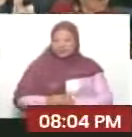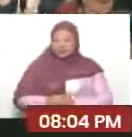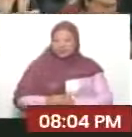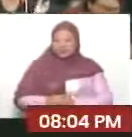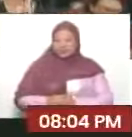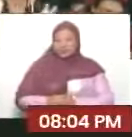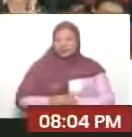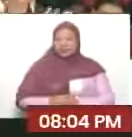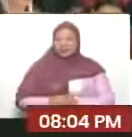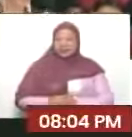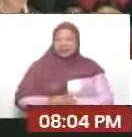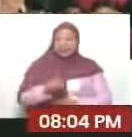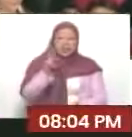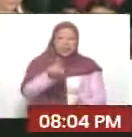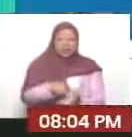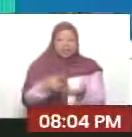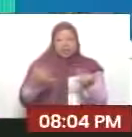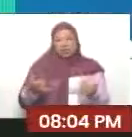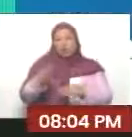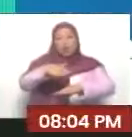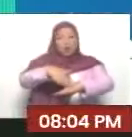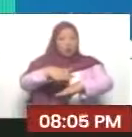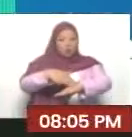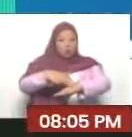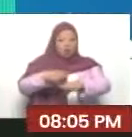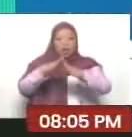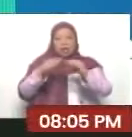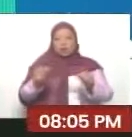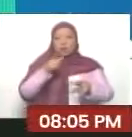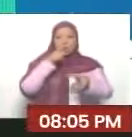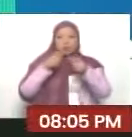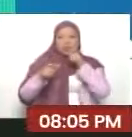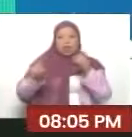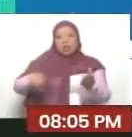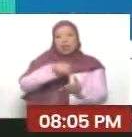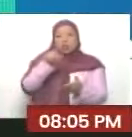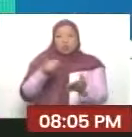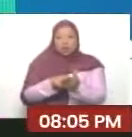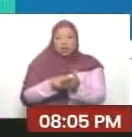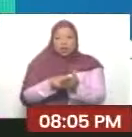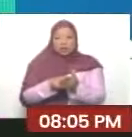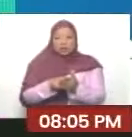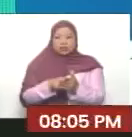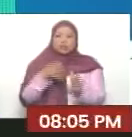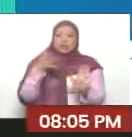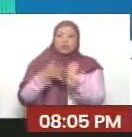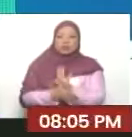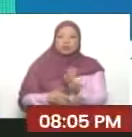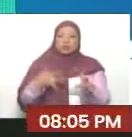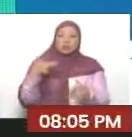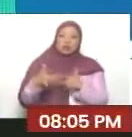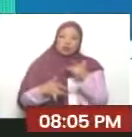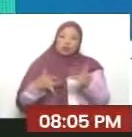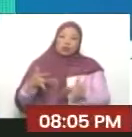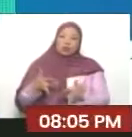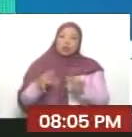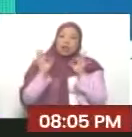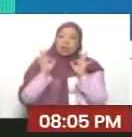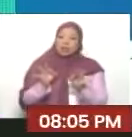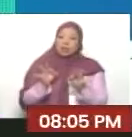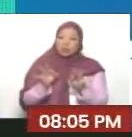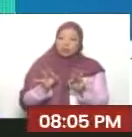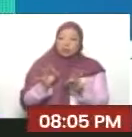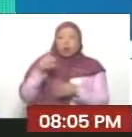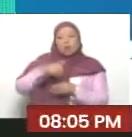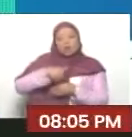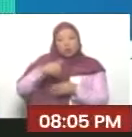Por eso convoco a consulta nacional para la selección con